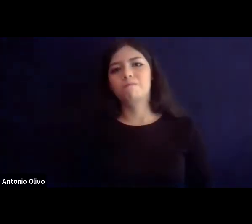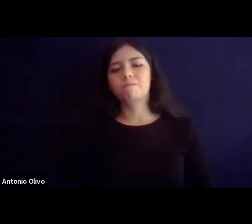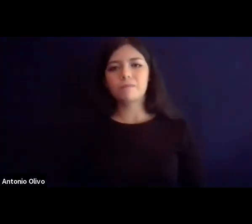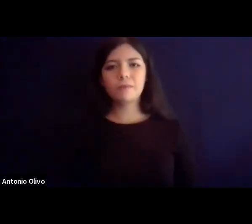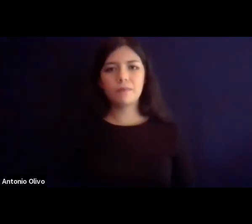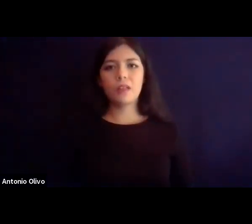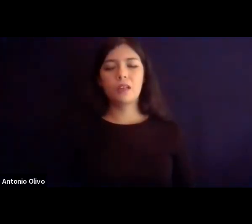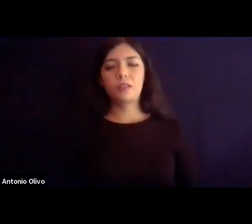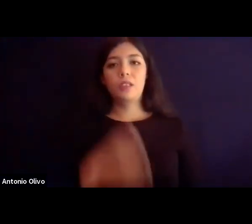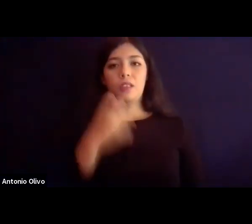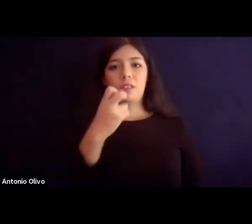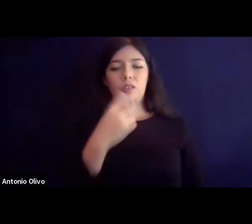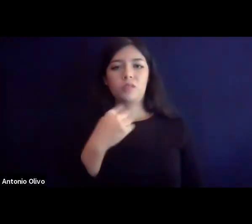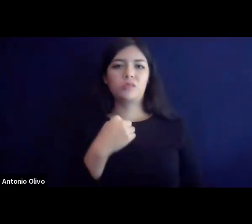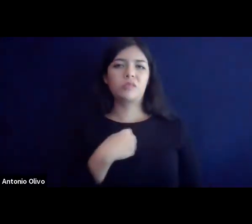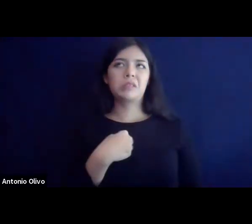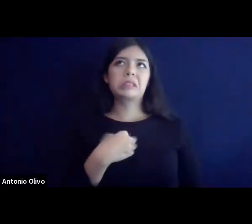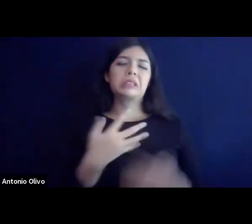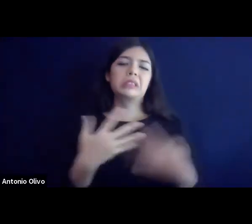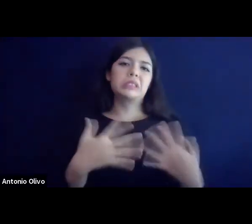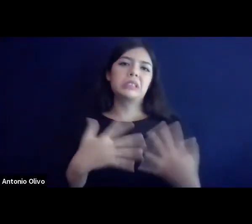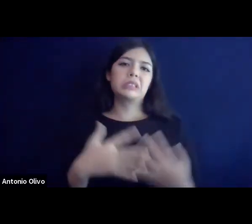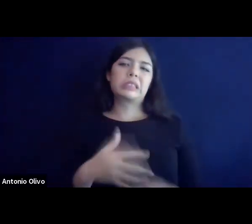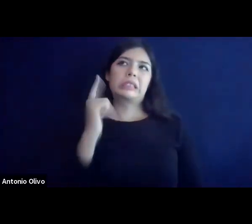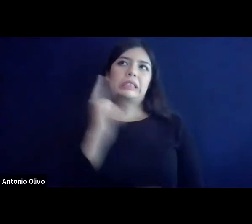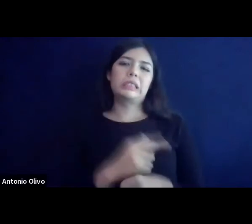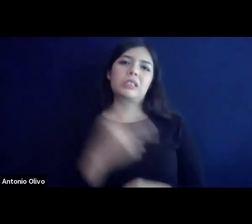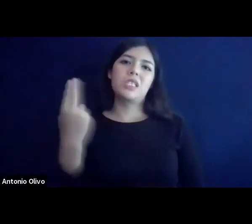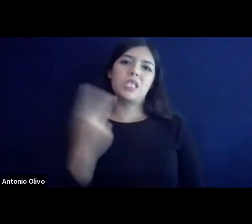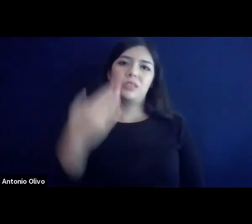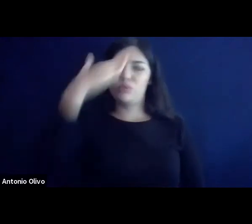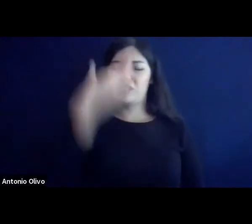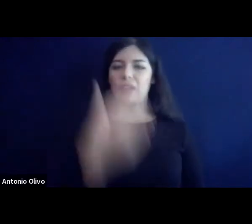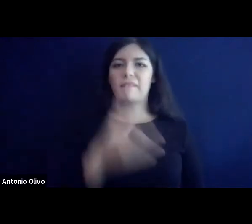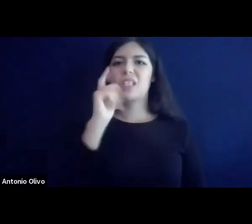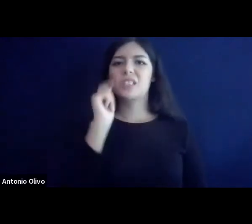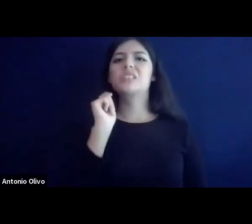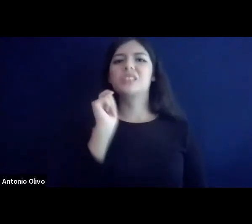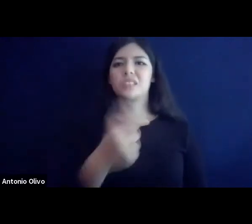aprendí que tienes que estar bien consciente de quién eres y en dónde estás para poder crecer.